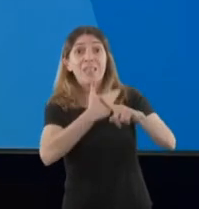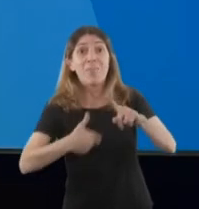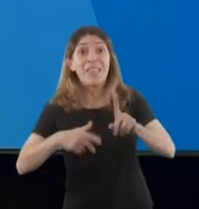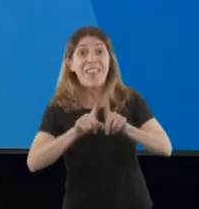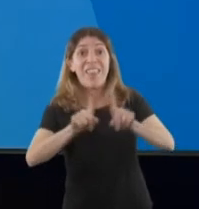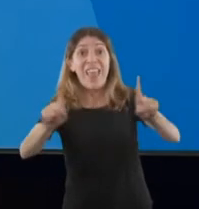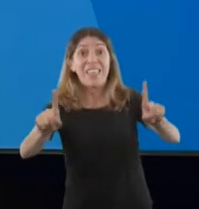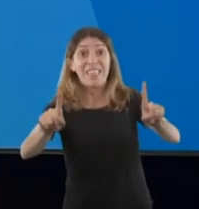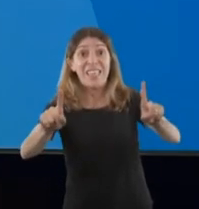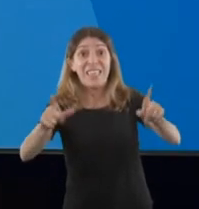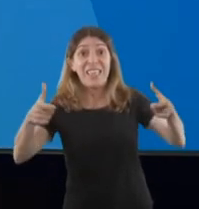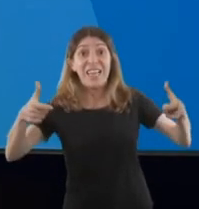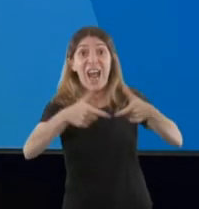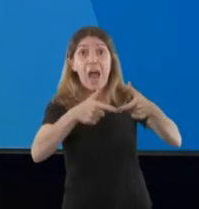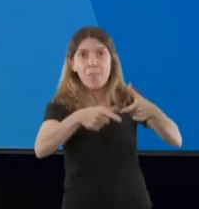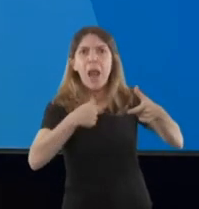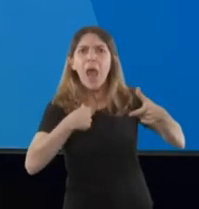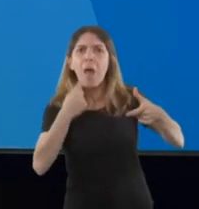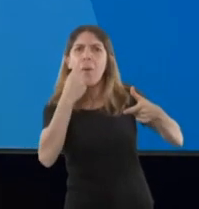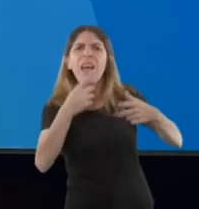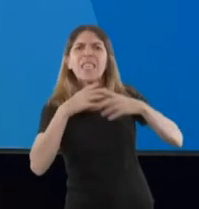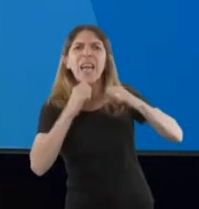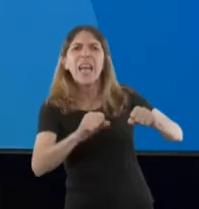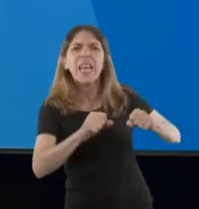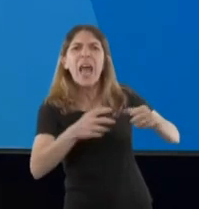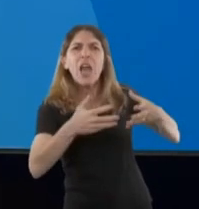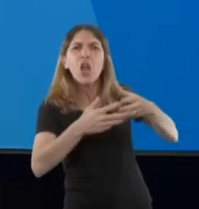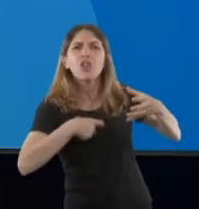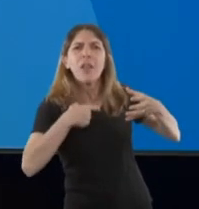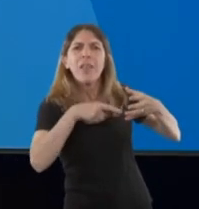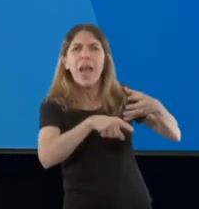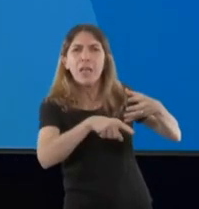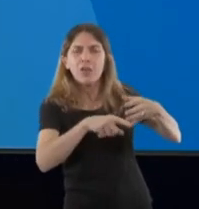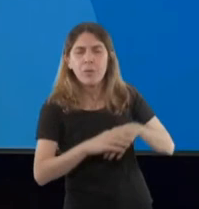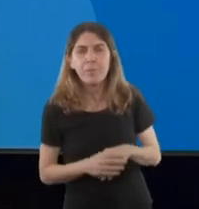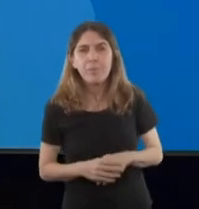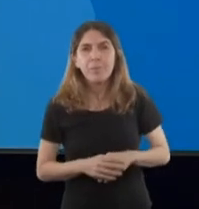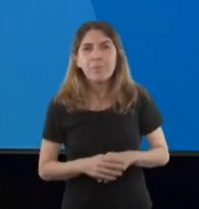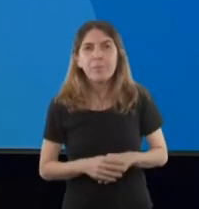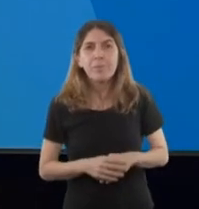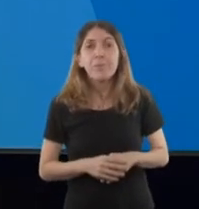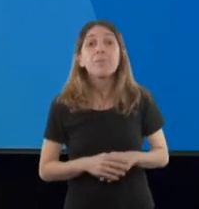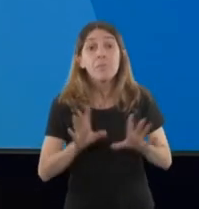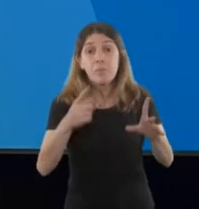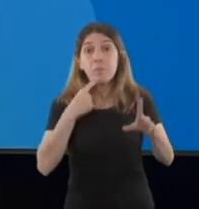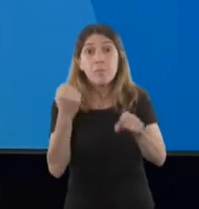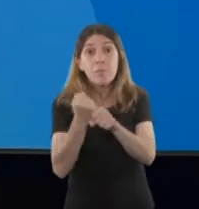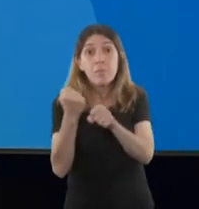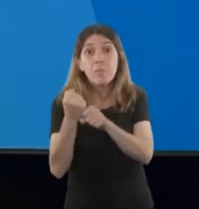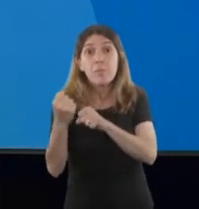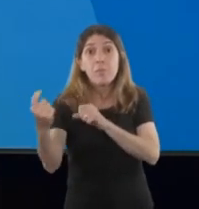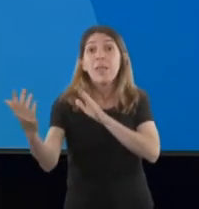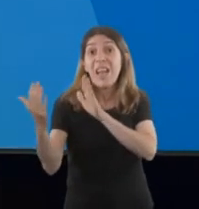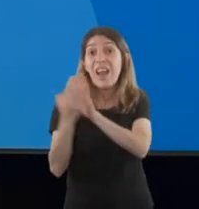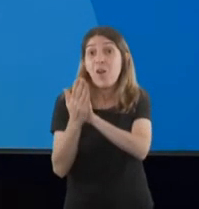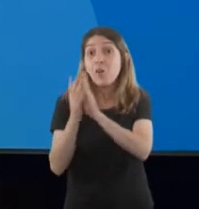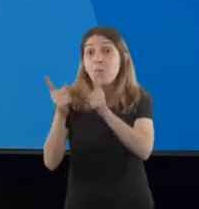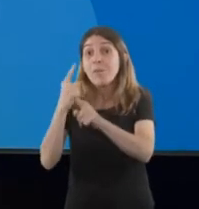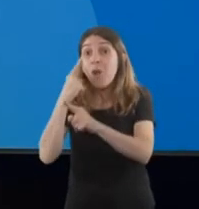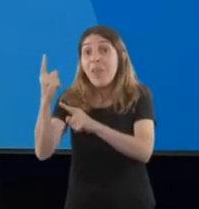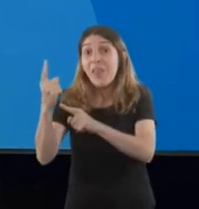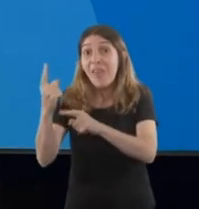cámara y veo al secretario general del sindicato trabajaron juntos es una en una idea